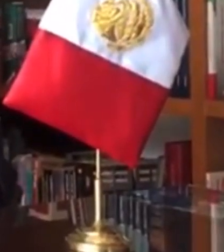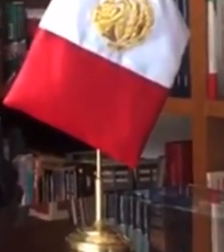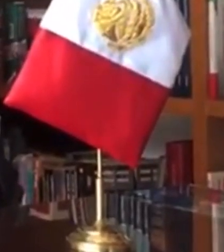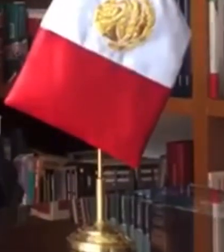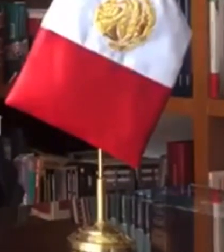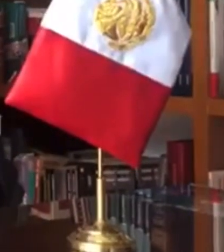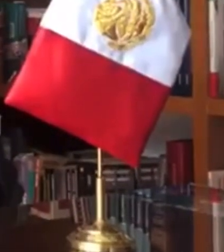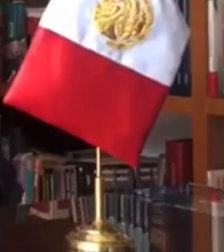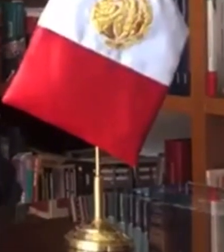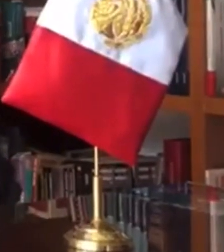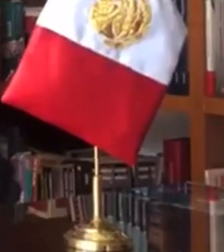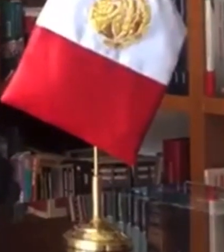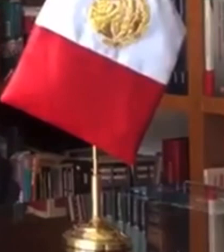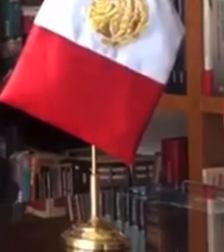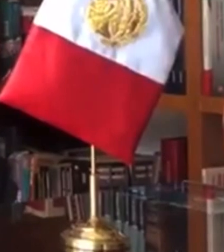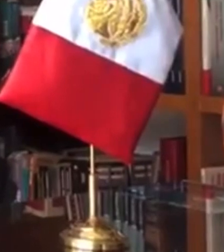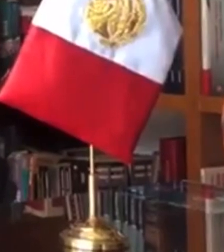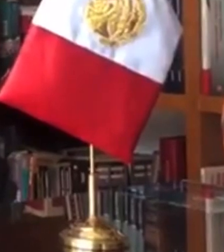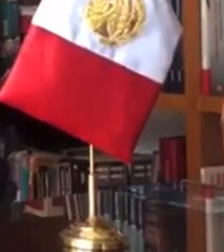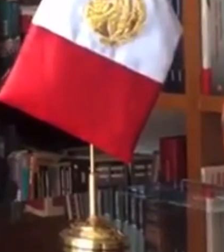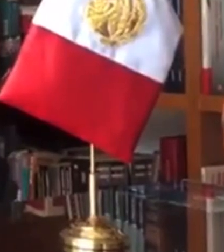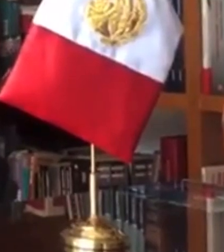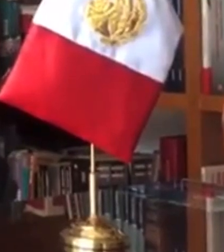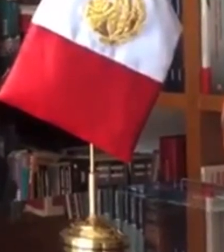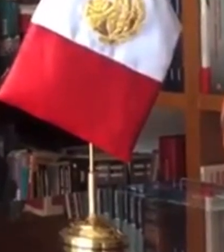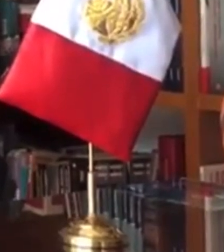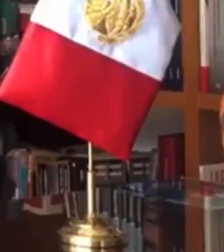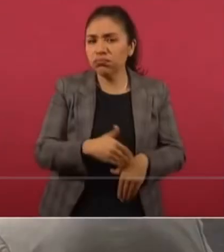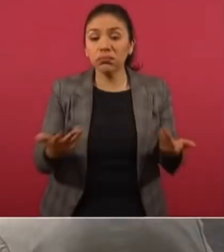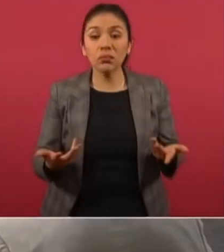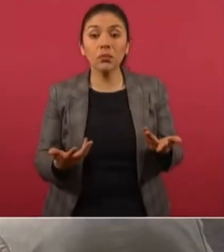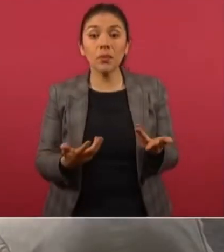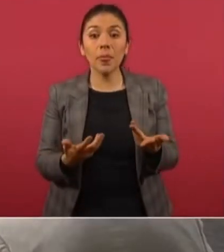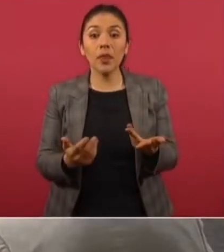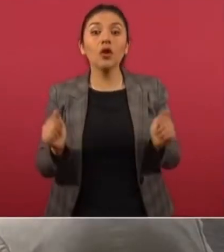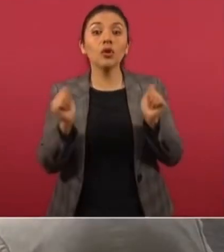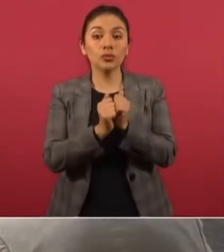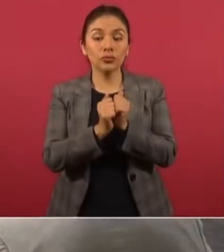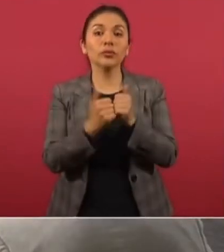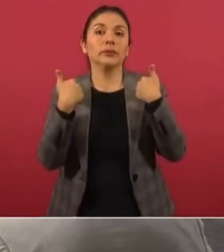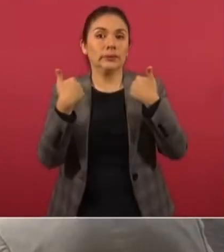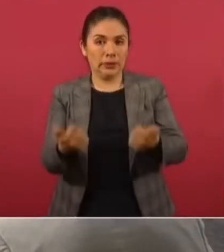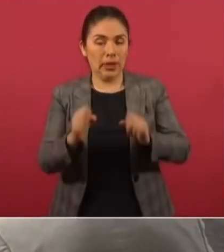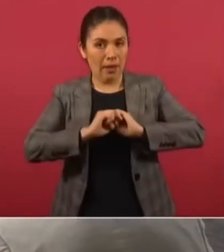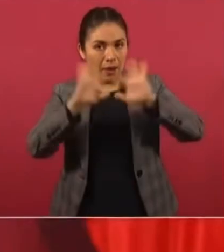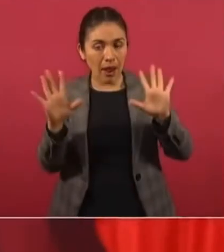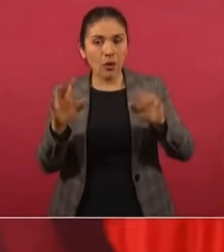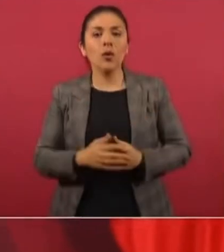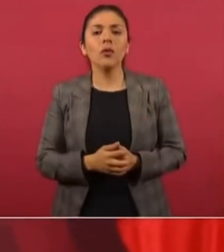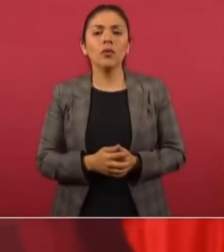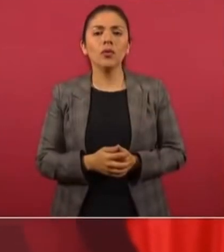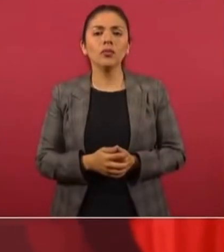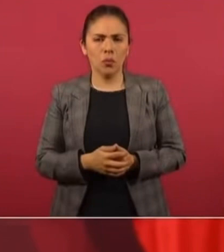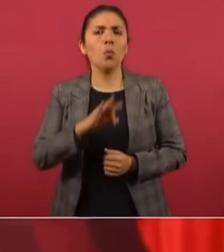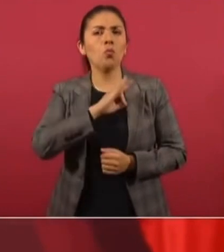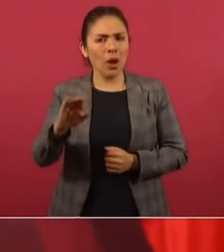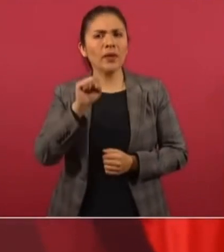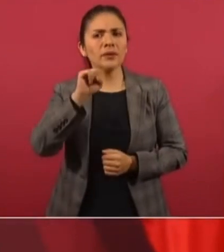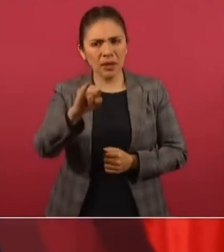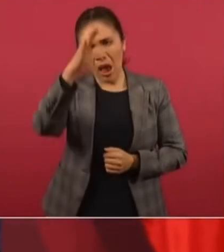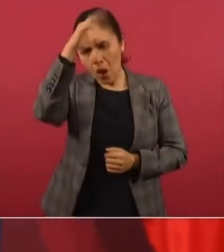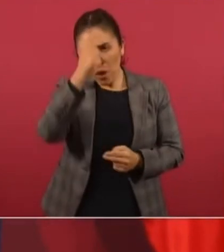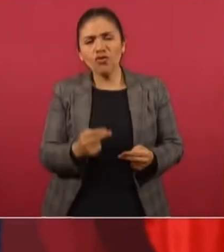que se haya ratificado este tratado. Aclarar de que podemos tener relaciones